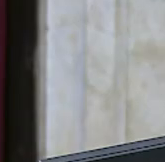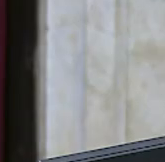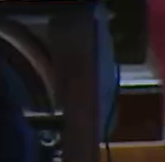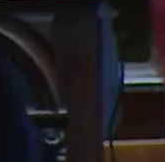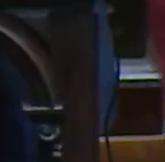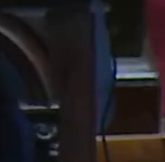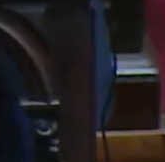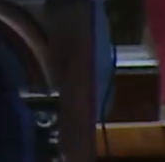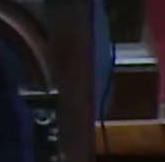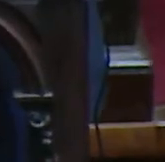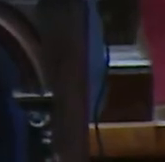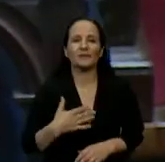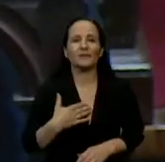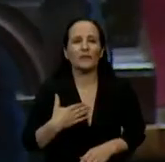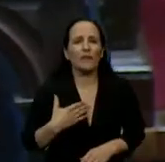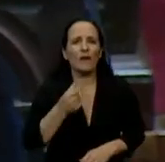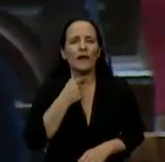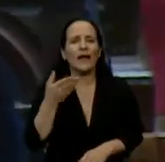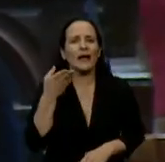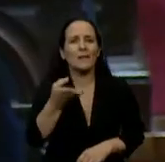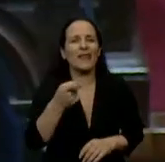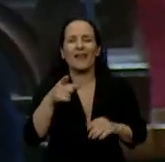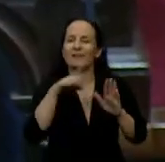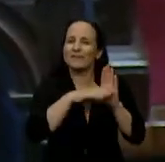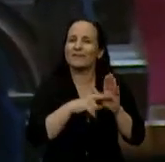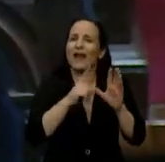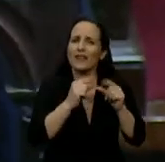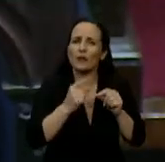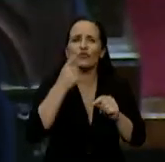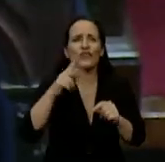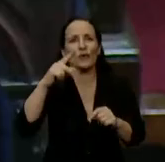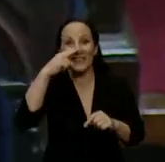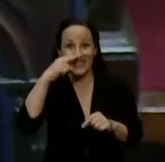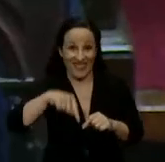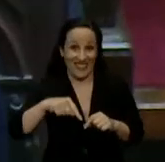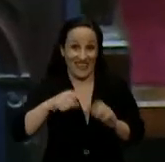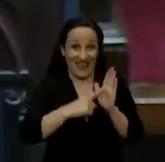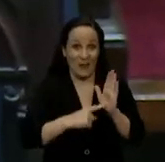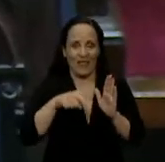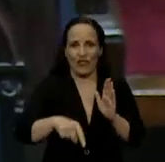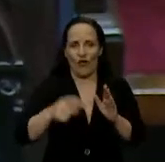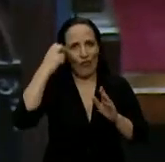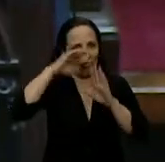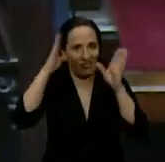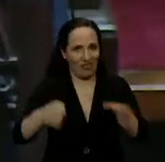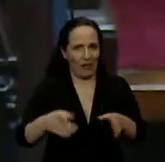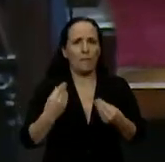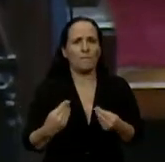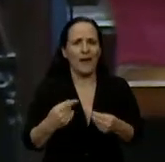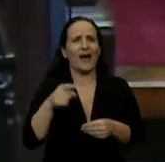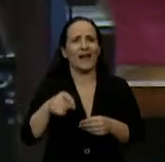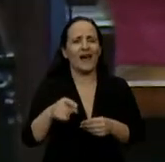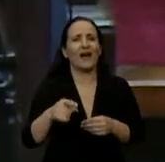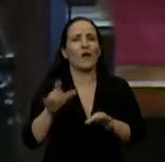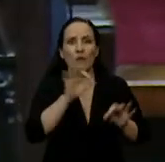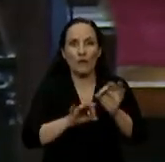Quería plantear una moción de orden en conformidad al artículo 127 del reglamento de esta casa para solicitar que se aplace el tratamiento